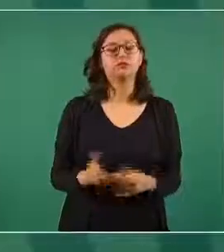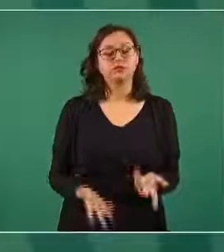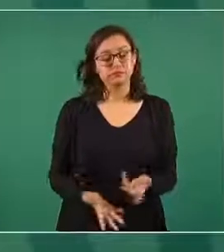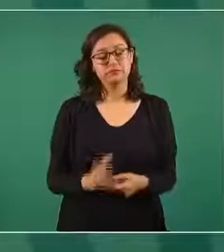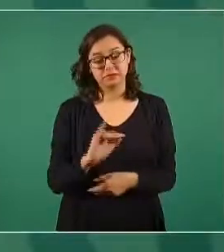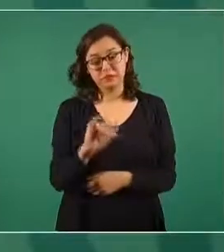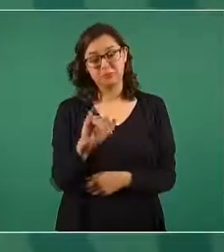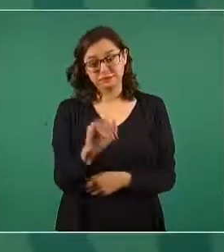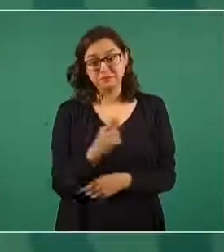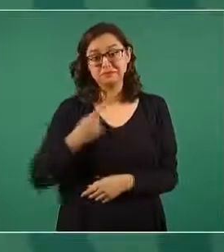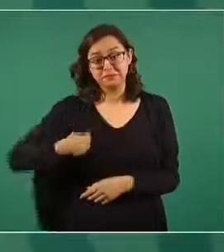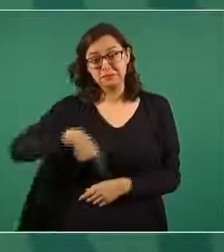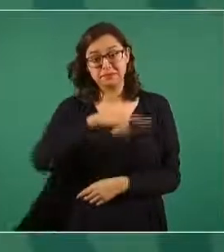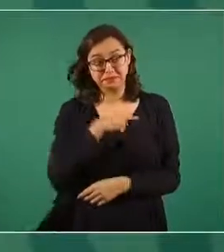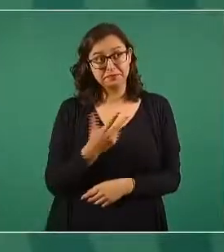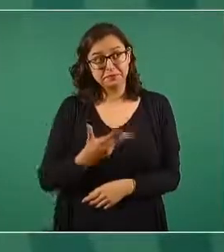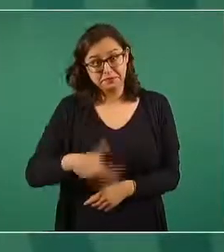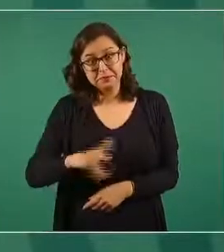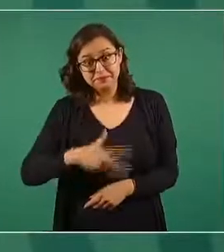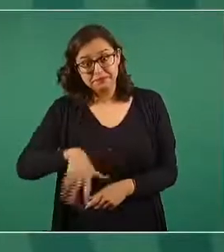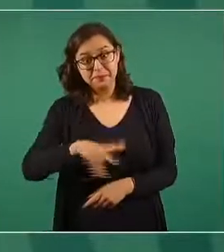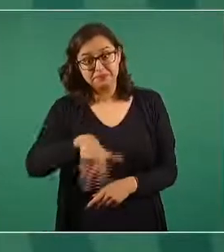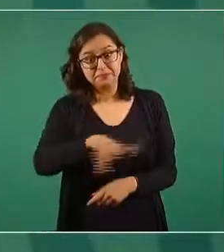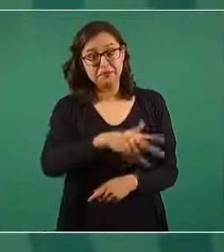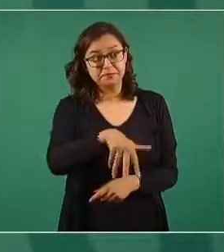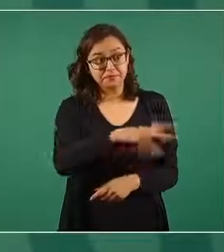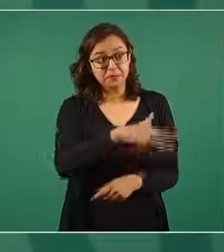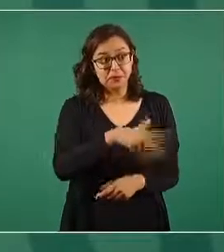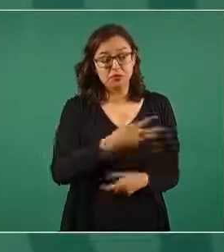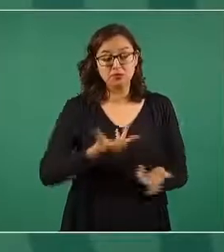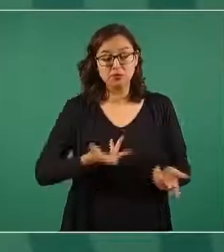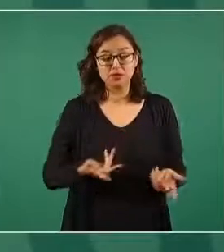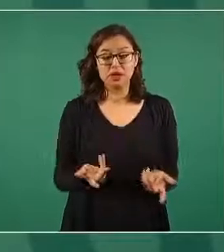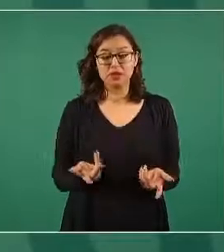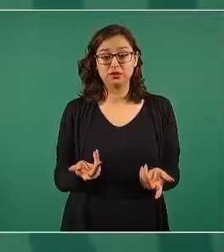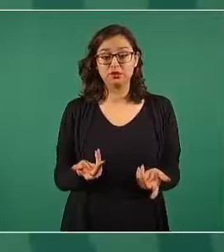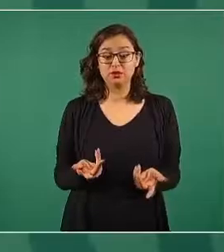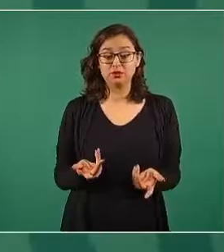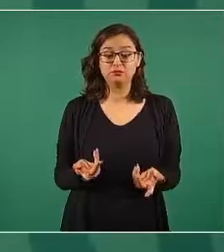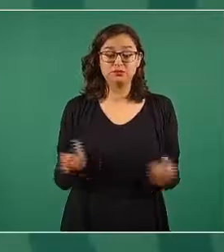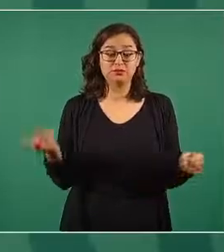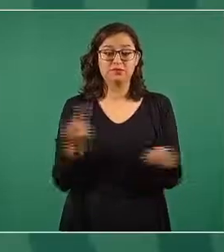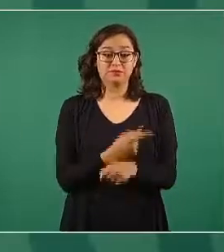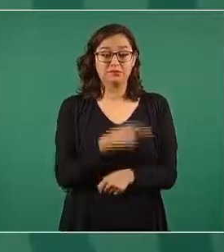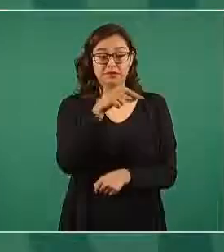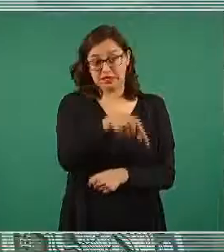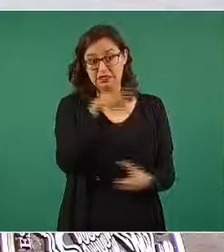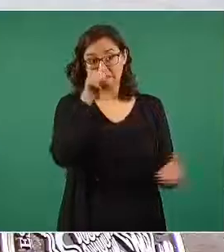porque también se introdujo el crimen